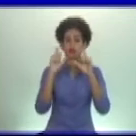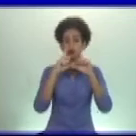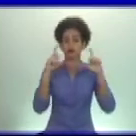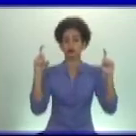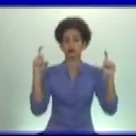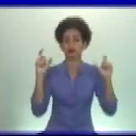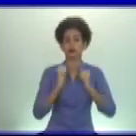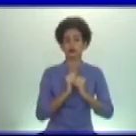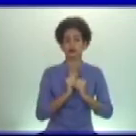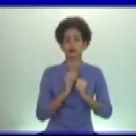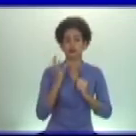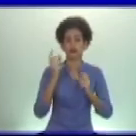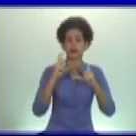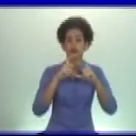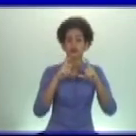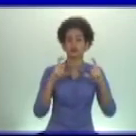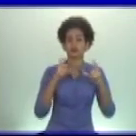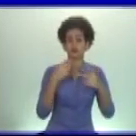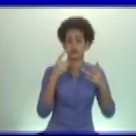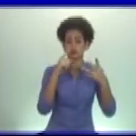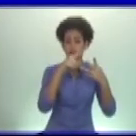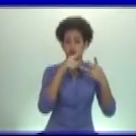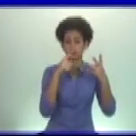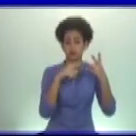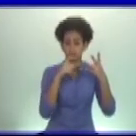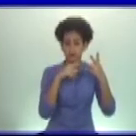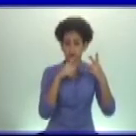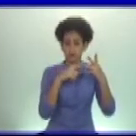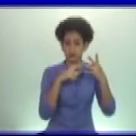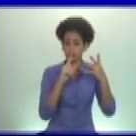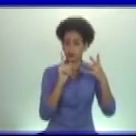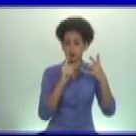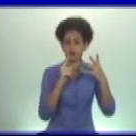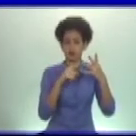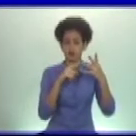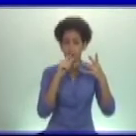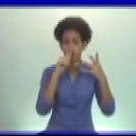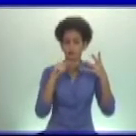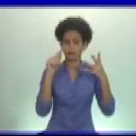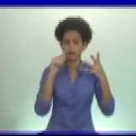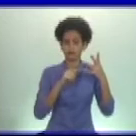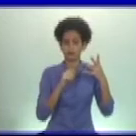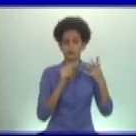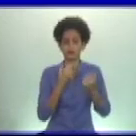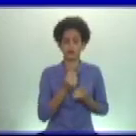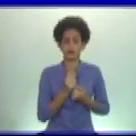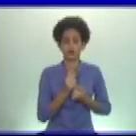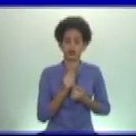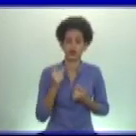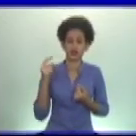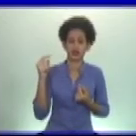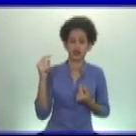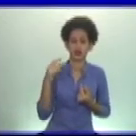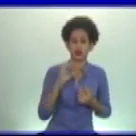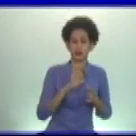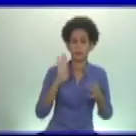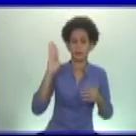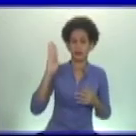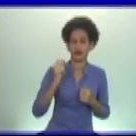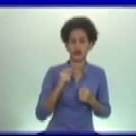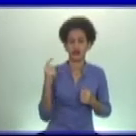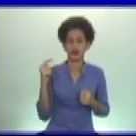la ecuación que corresponde a la función representada. Me dice, es negativa y creciente en el